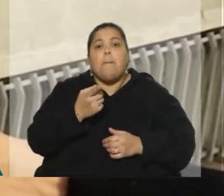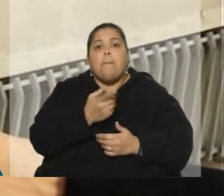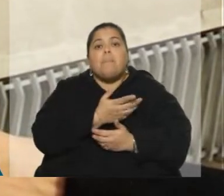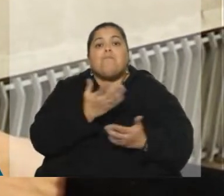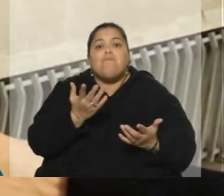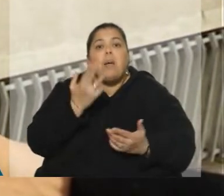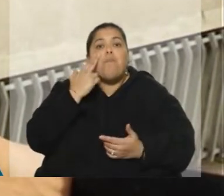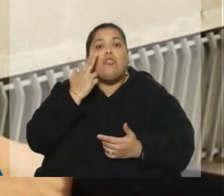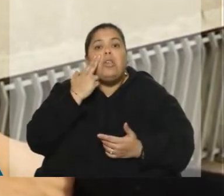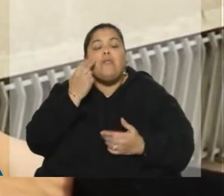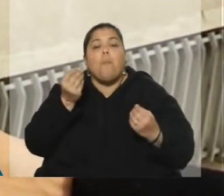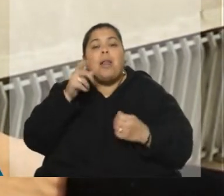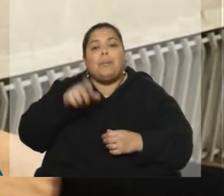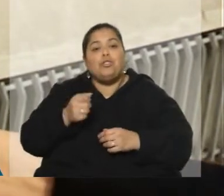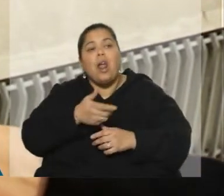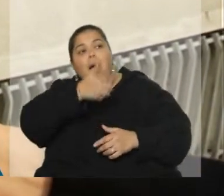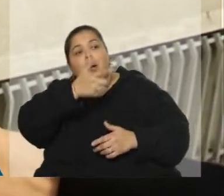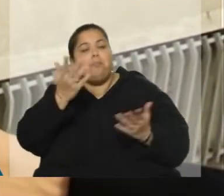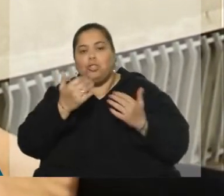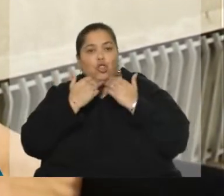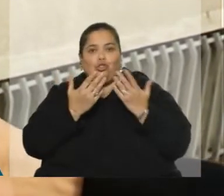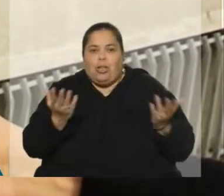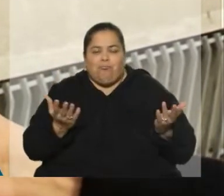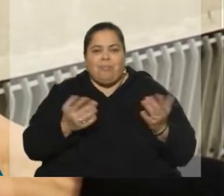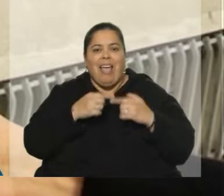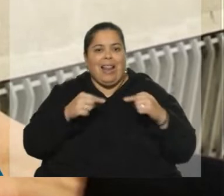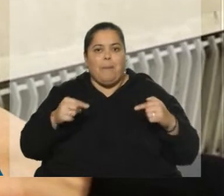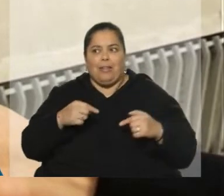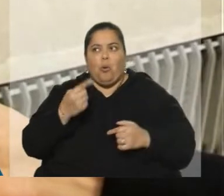las razones que impulsaron el atentado, yo no tengo ningún elemento para pensar